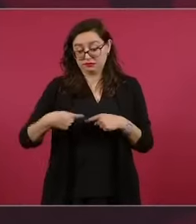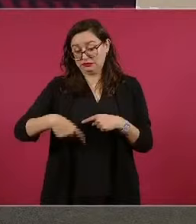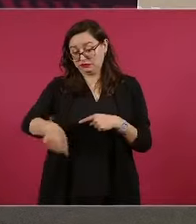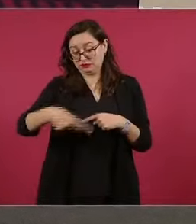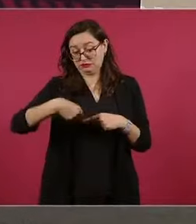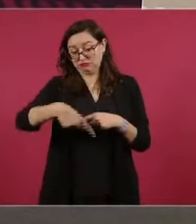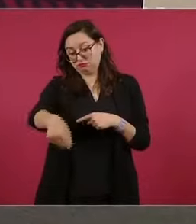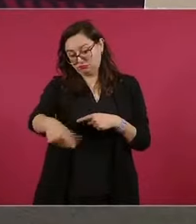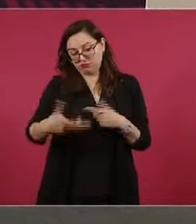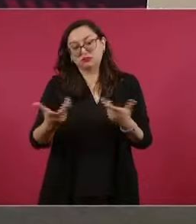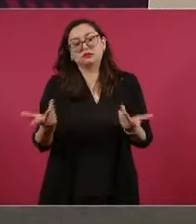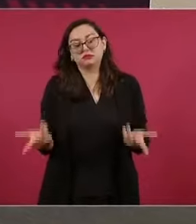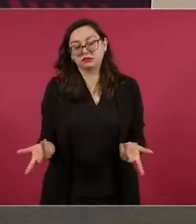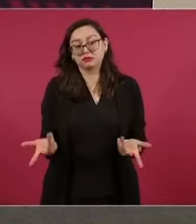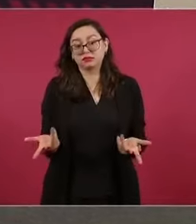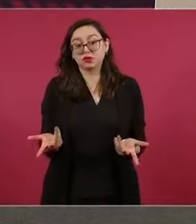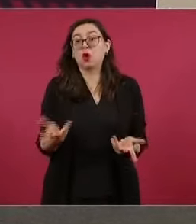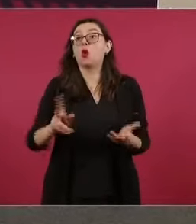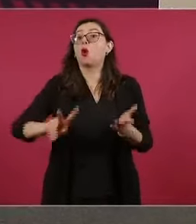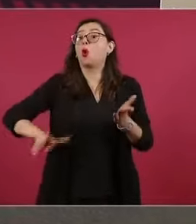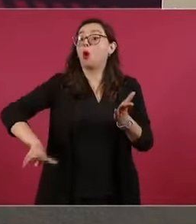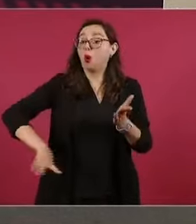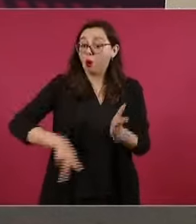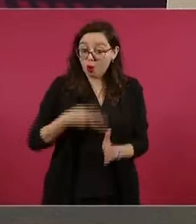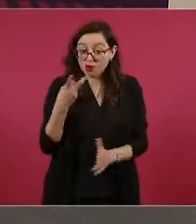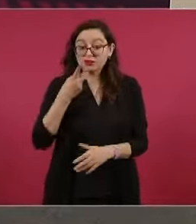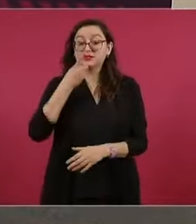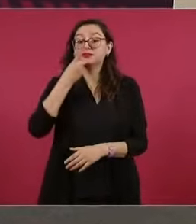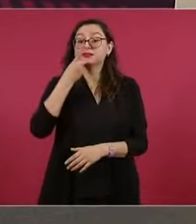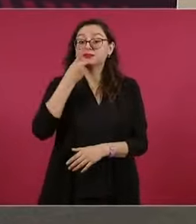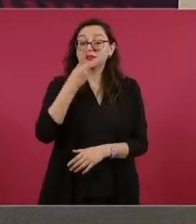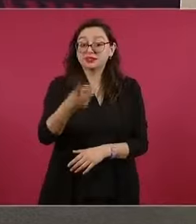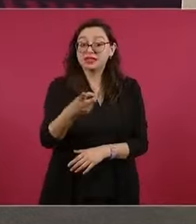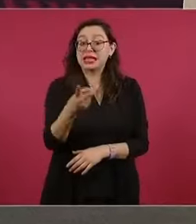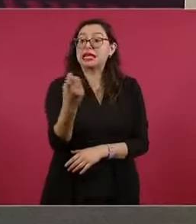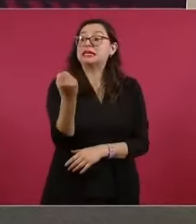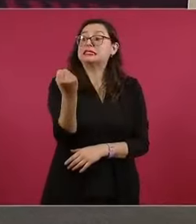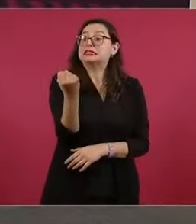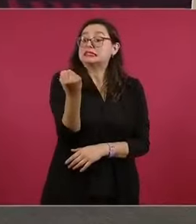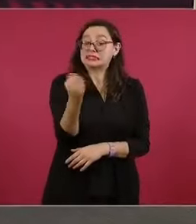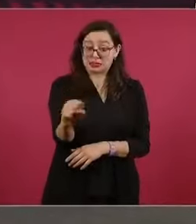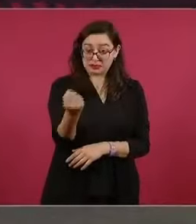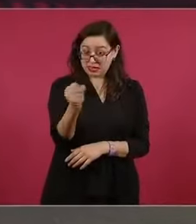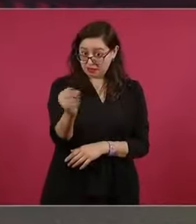porque repito, a finales de septiembre